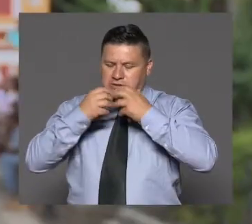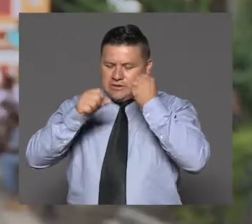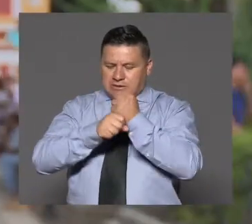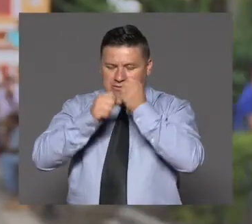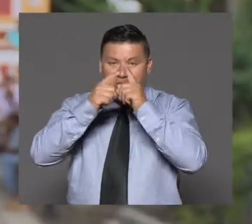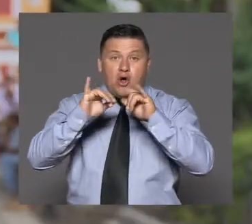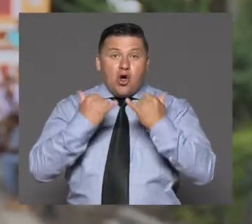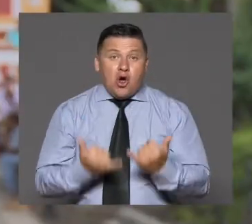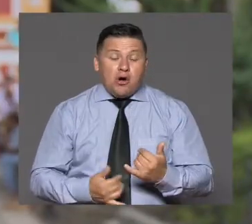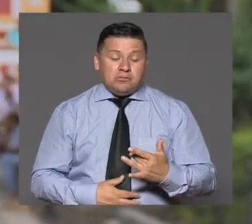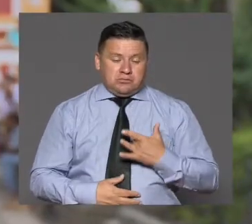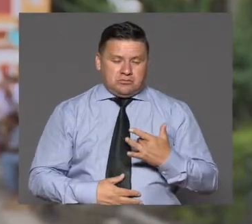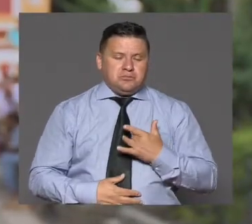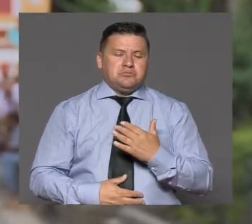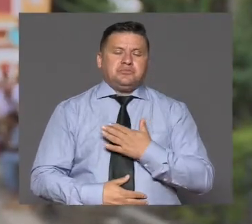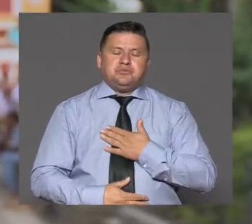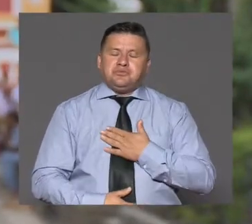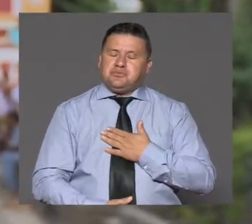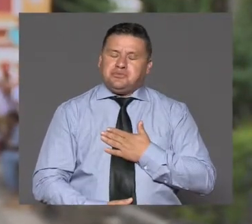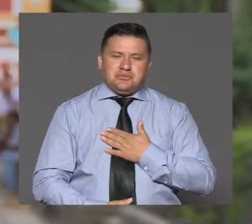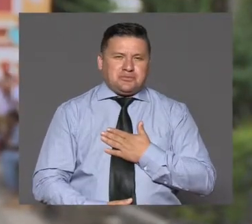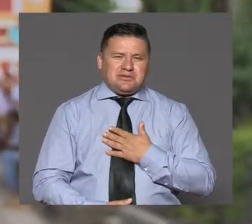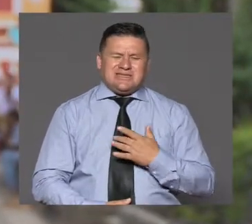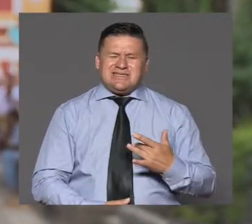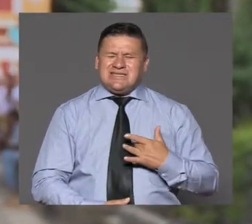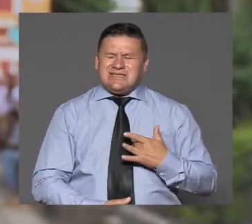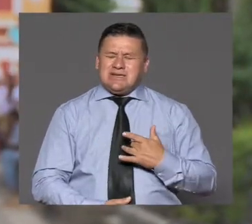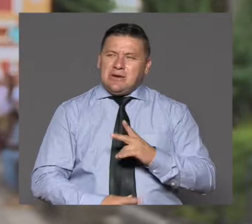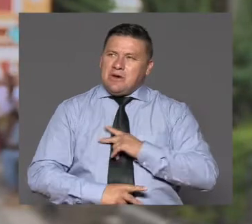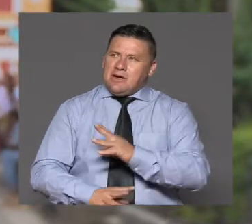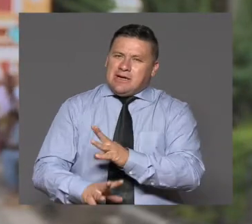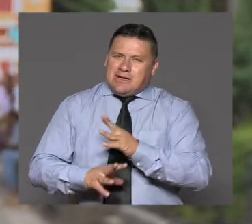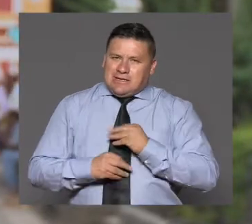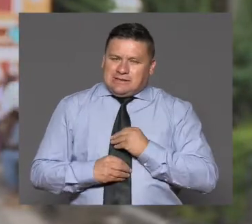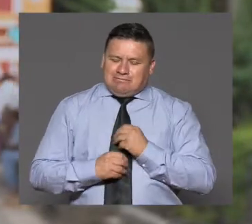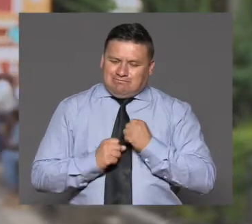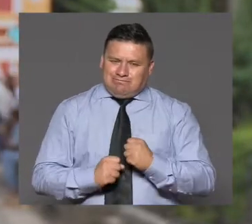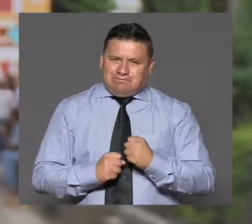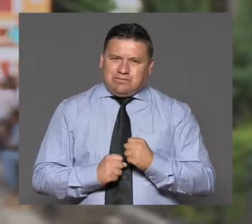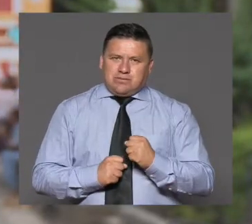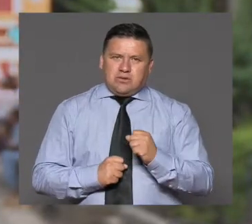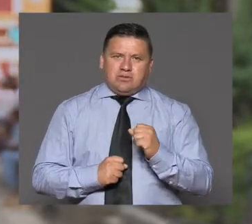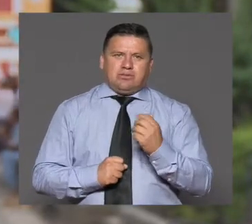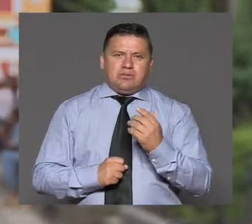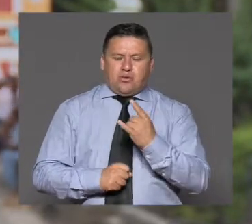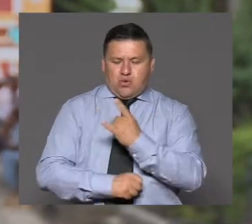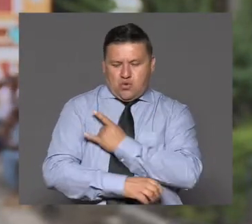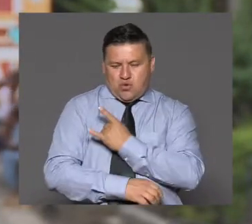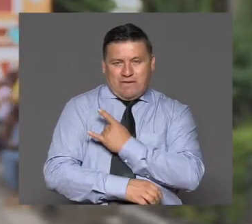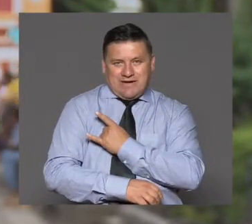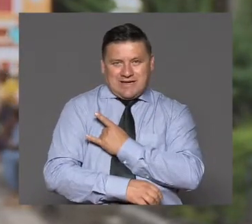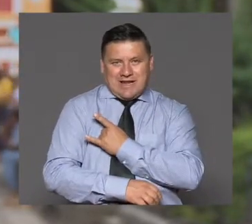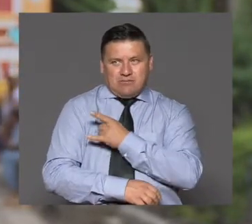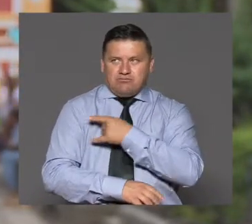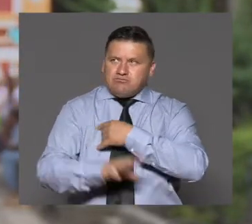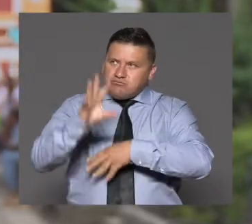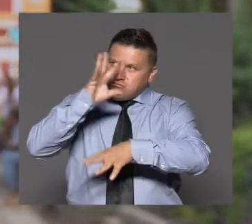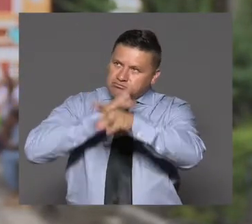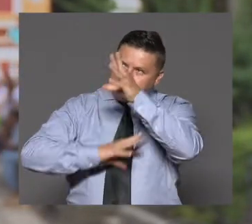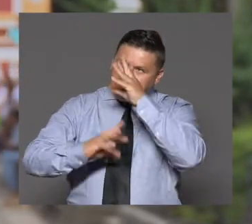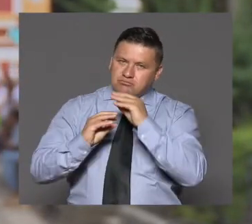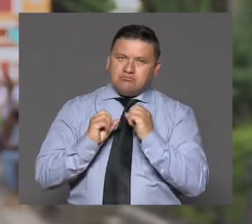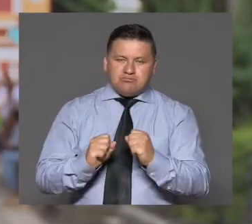público. Hoy me siento con un sentido más de pertenencia a la universidad porque he aprendido de